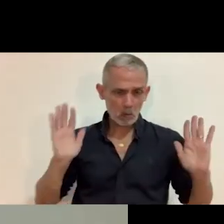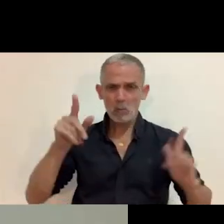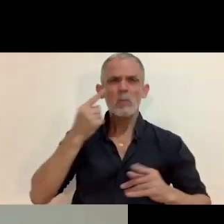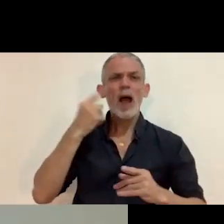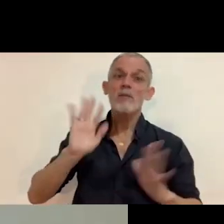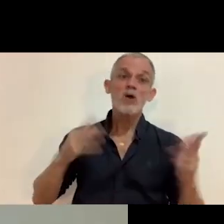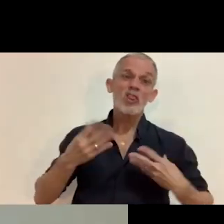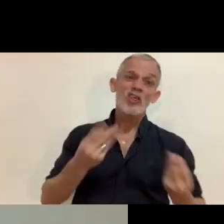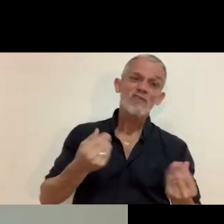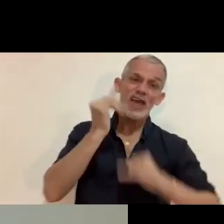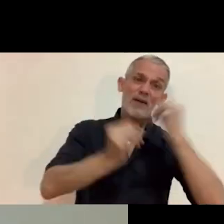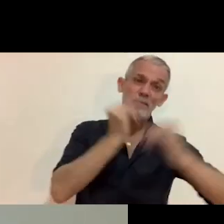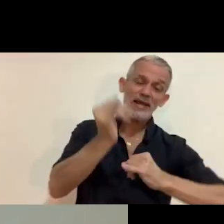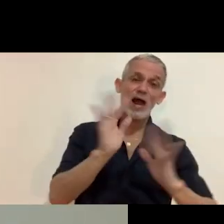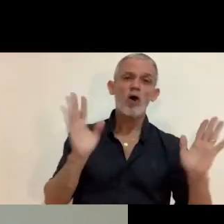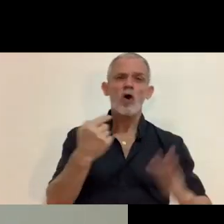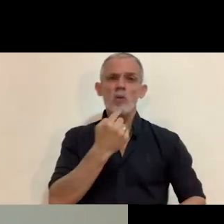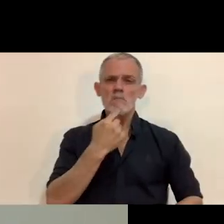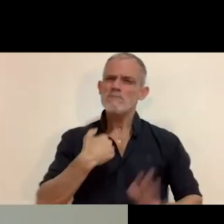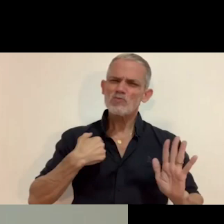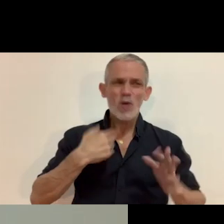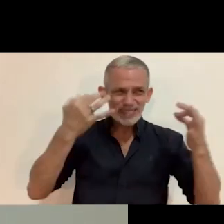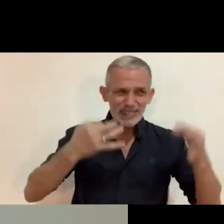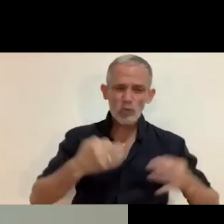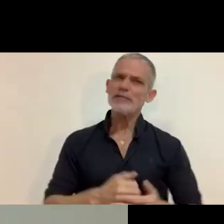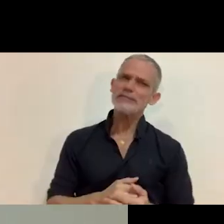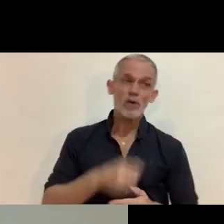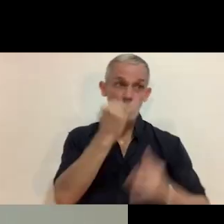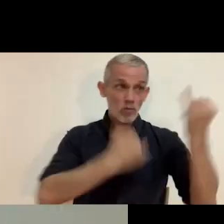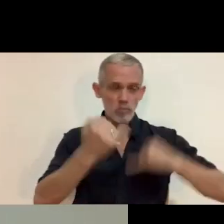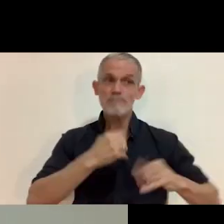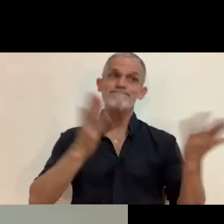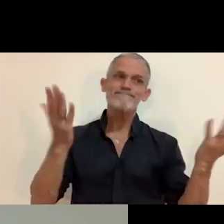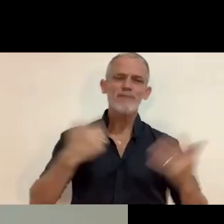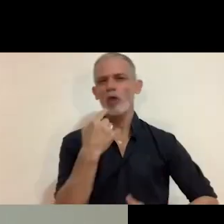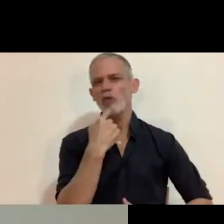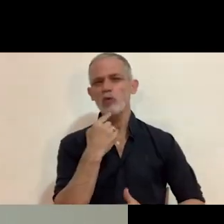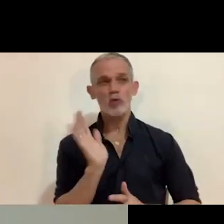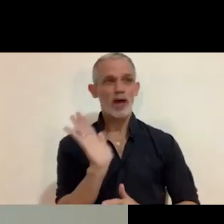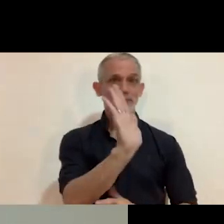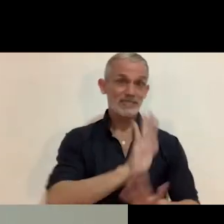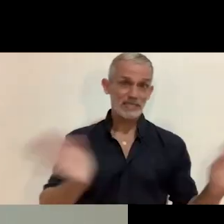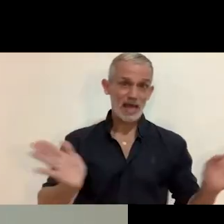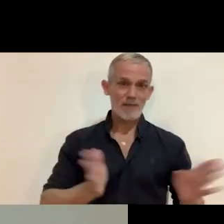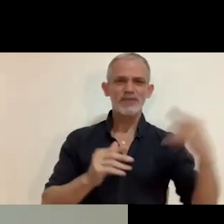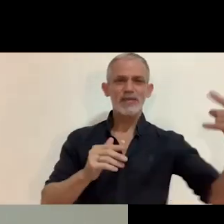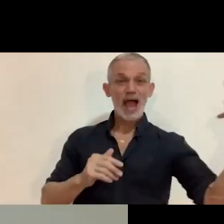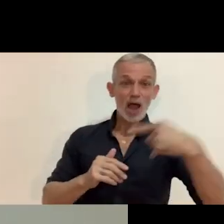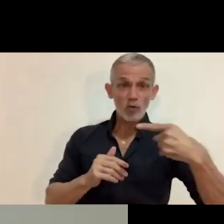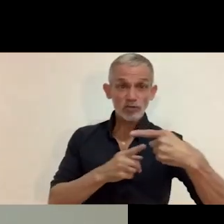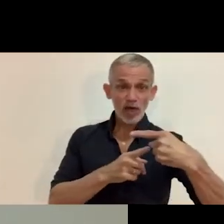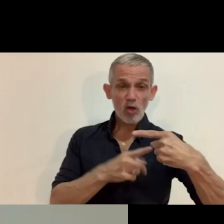defender o le va a bastar con poner en duda todo lo que yo estoy diciendo. Y la parte acusadora va a tener